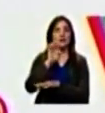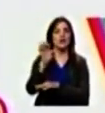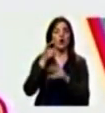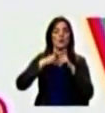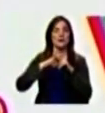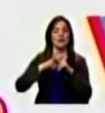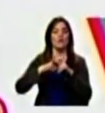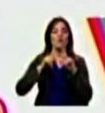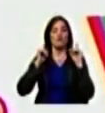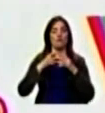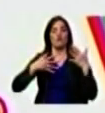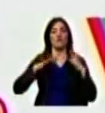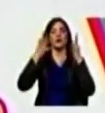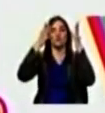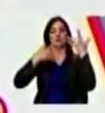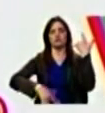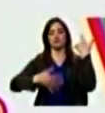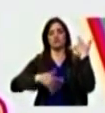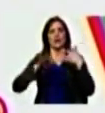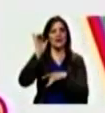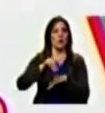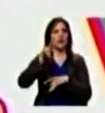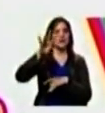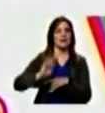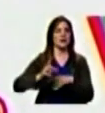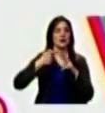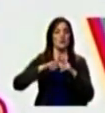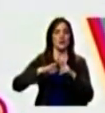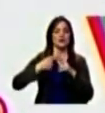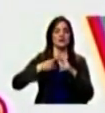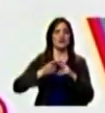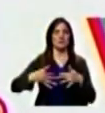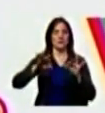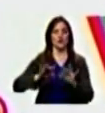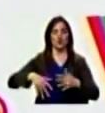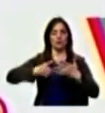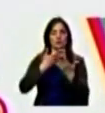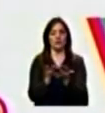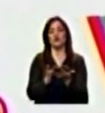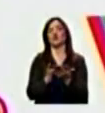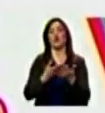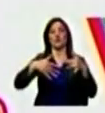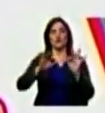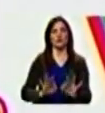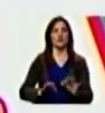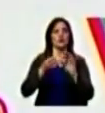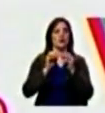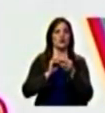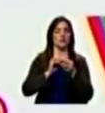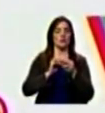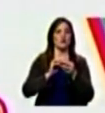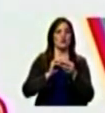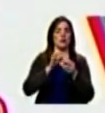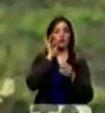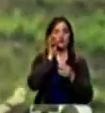Festival de Mariachis. El sábado 27 de enero será el pregón de fiestas y la presentación oficial de la 67ª Feria de la